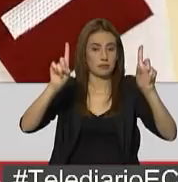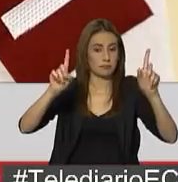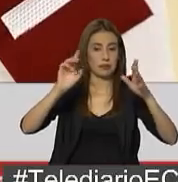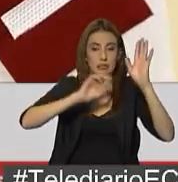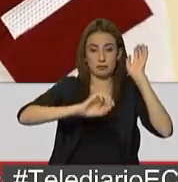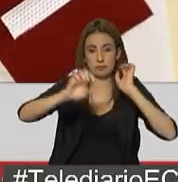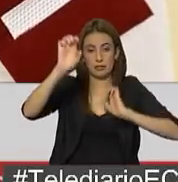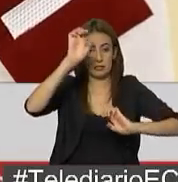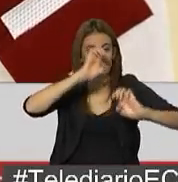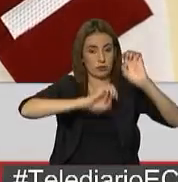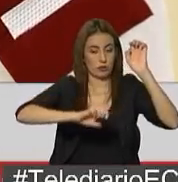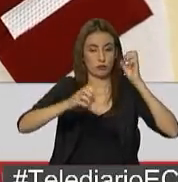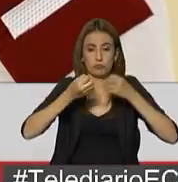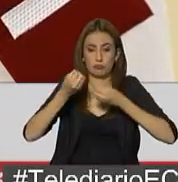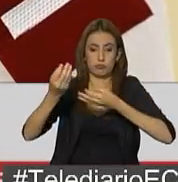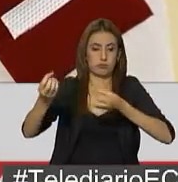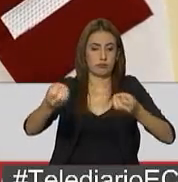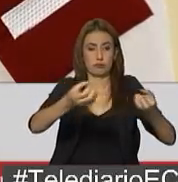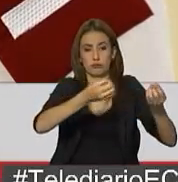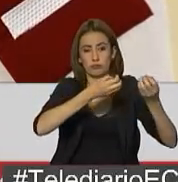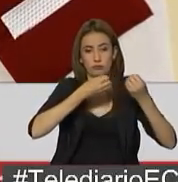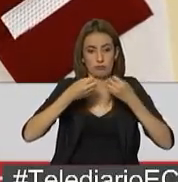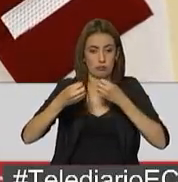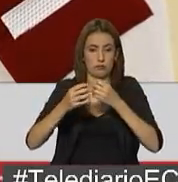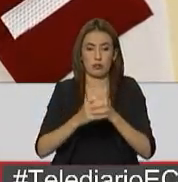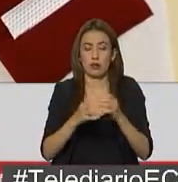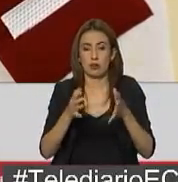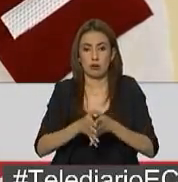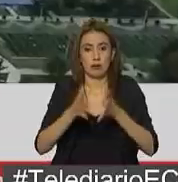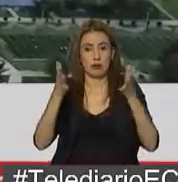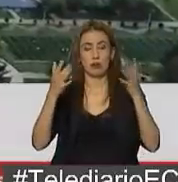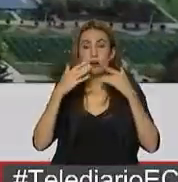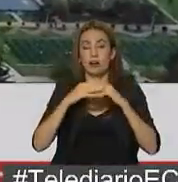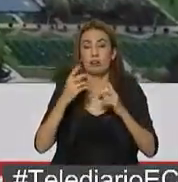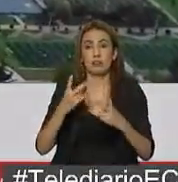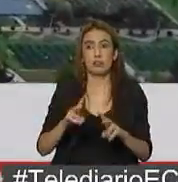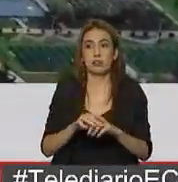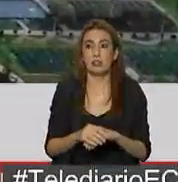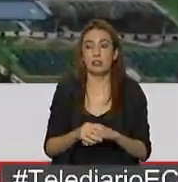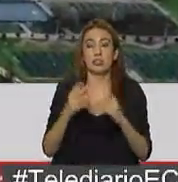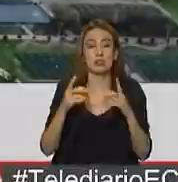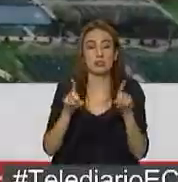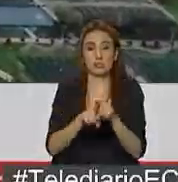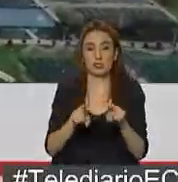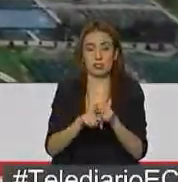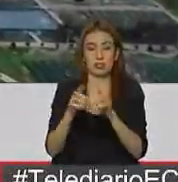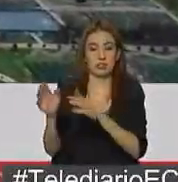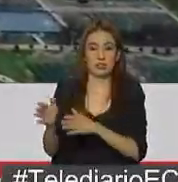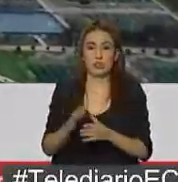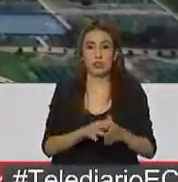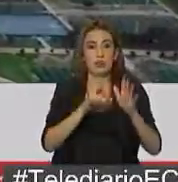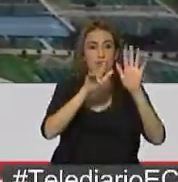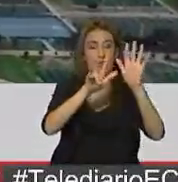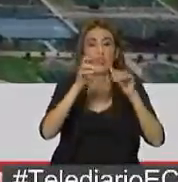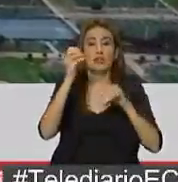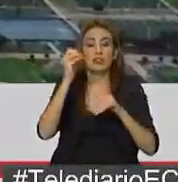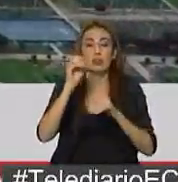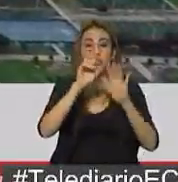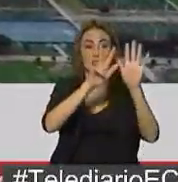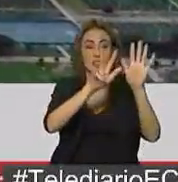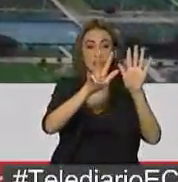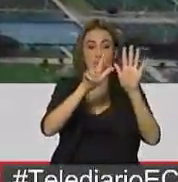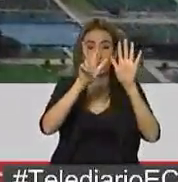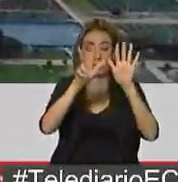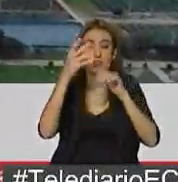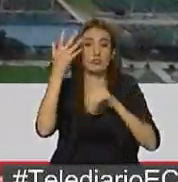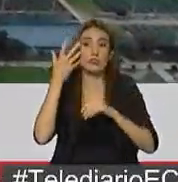especial, porque esto es un tema más de técnico, un tema de lógica. Y también que durante los primeros 8 días, desde que Quito pasó de color